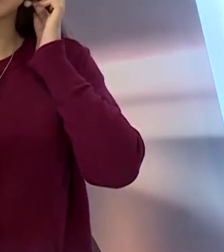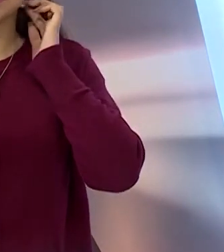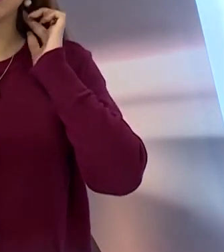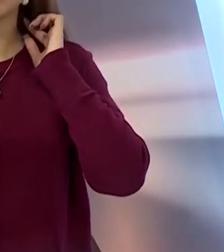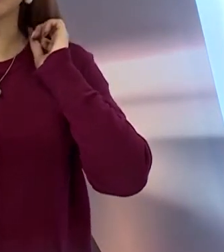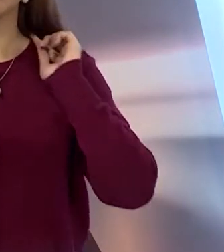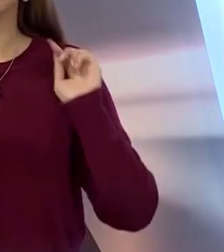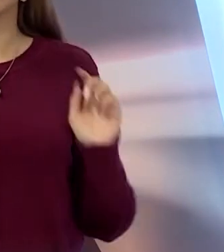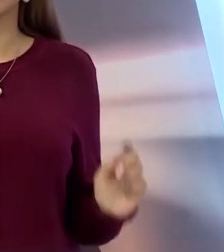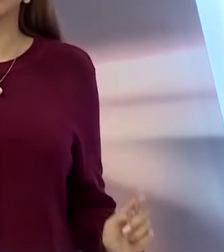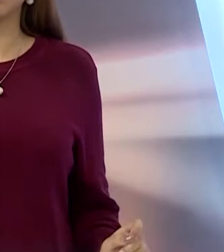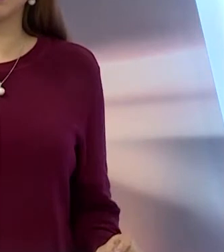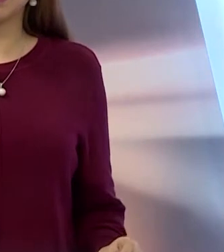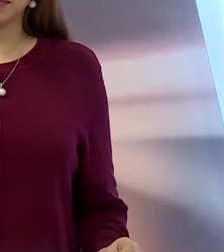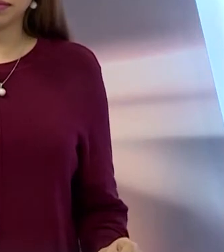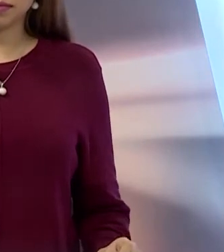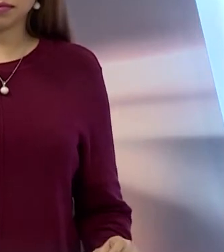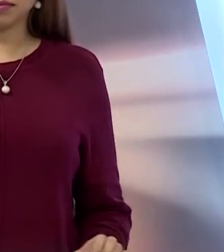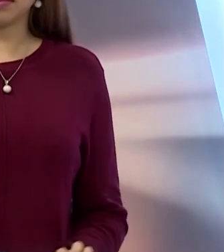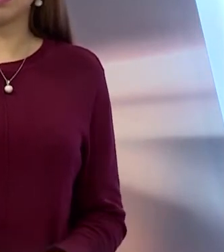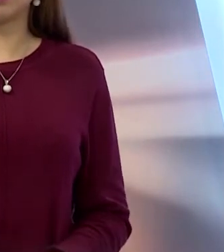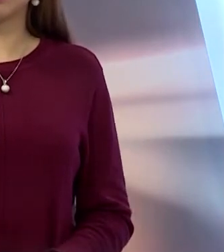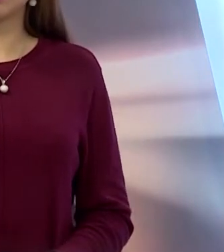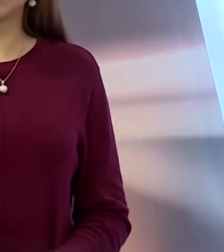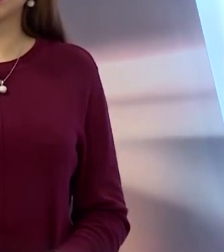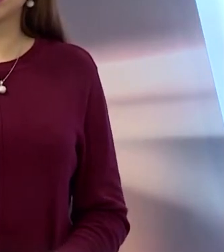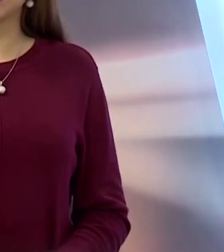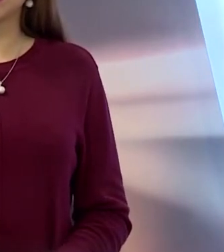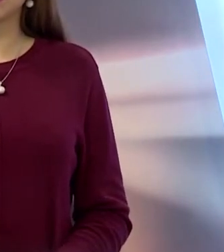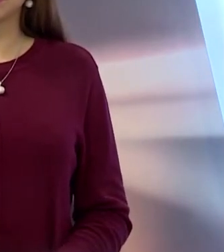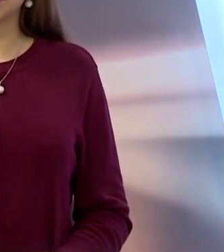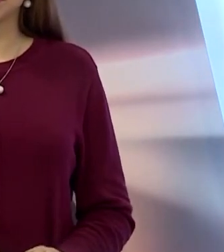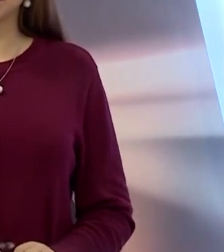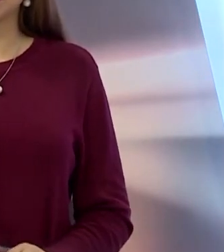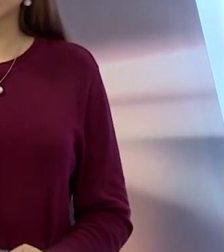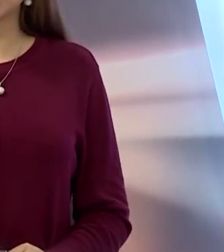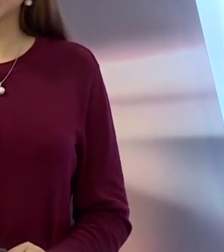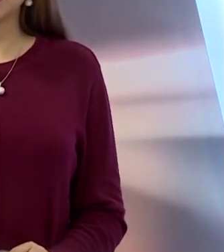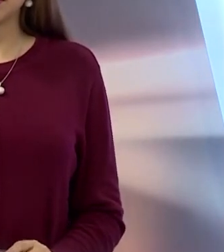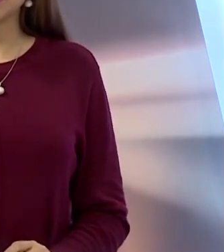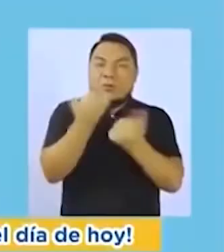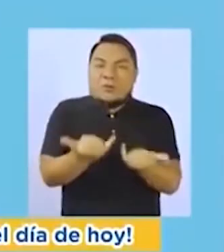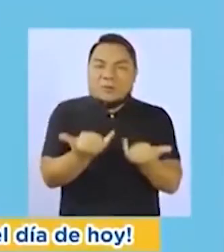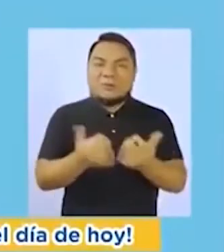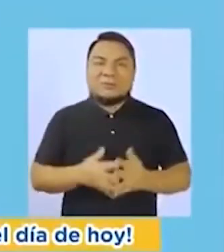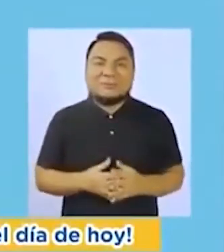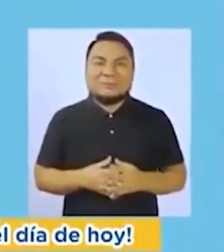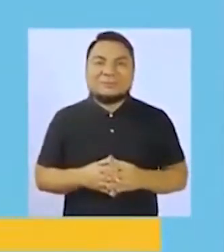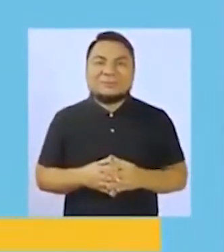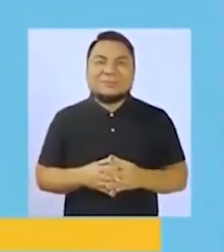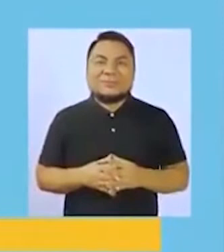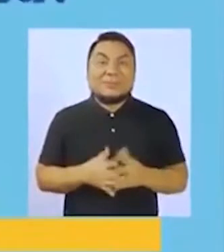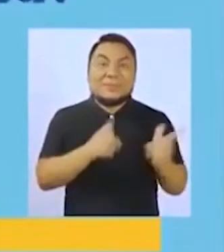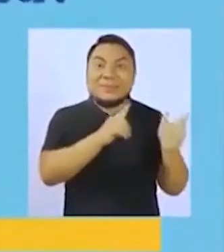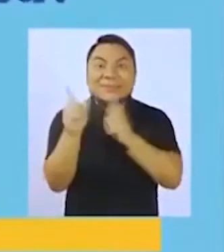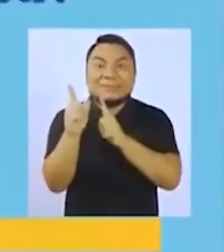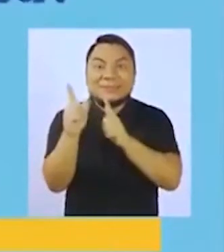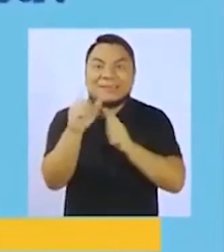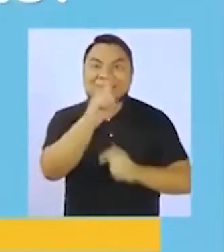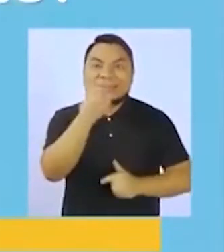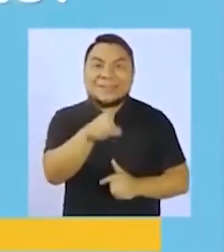que aparte también tiene estudios en literatura, y